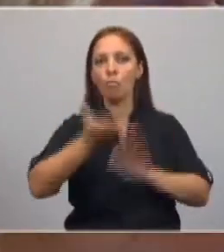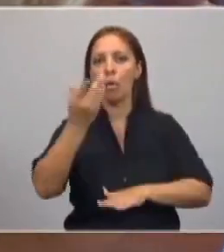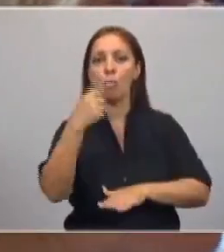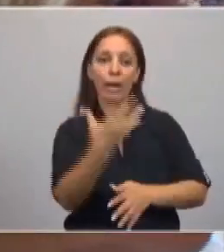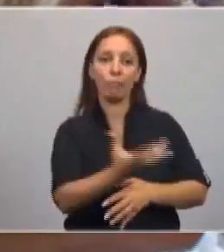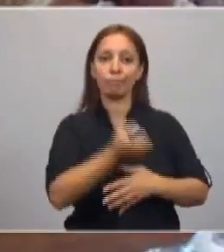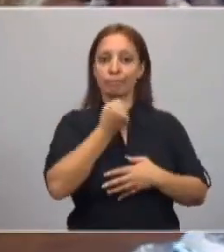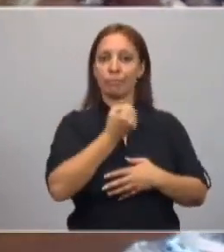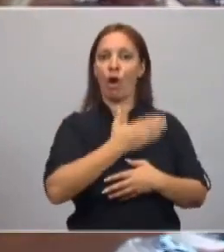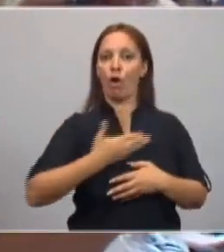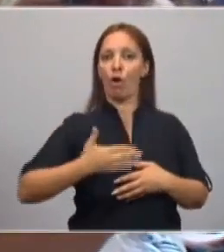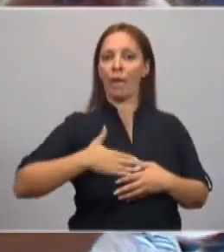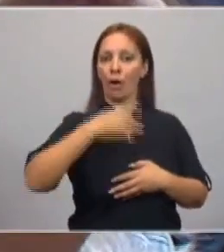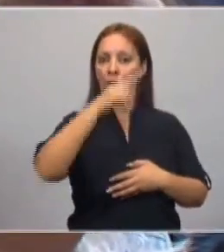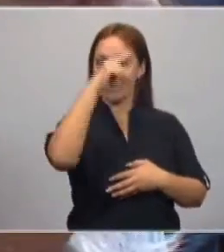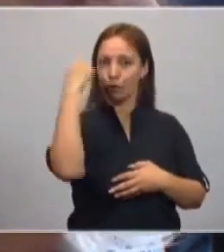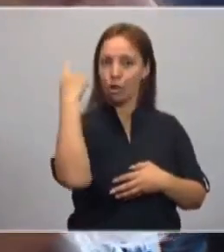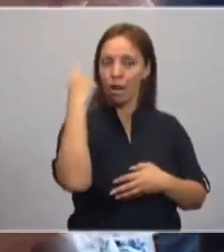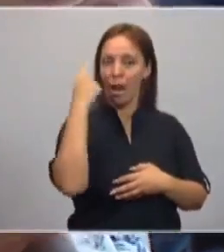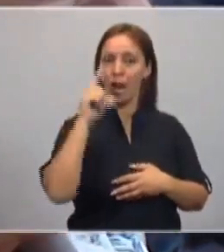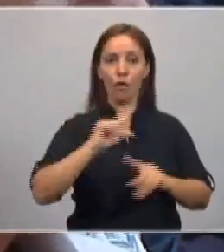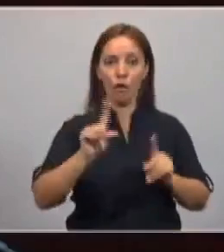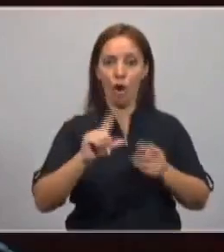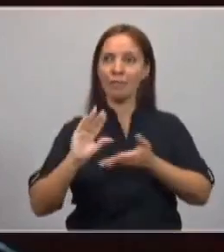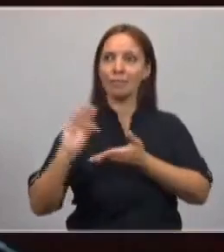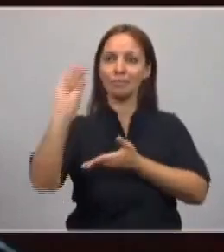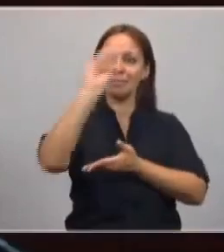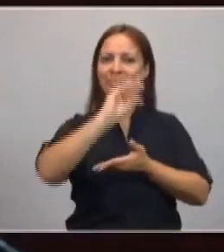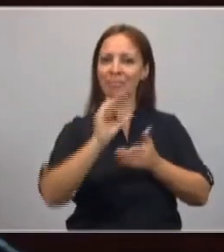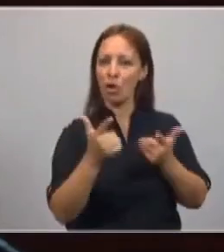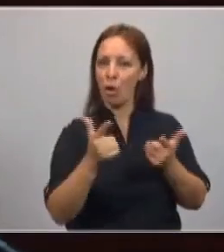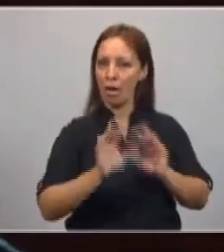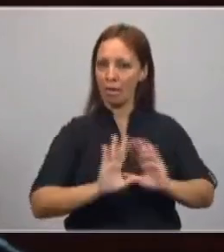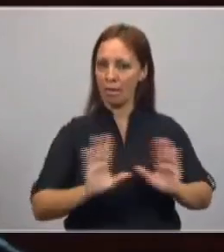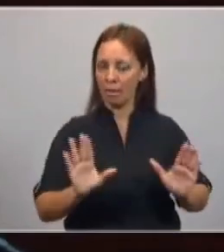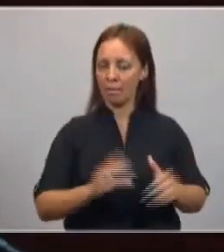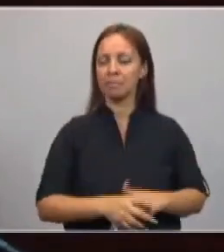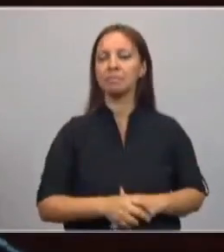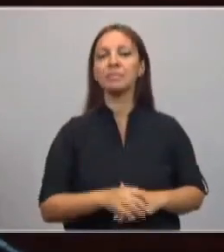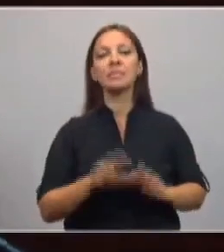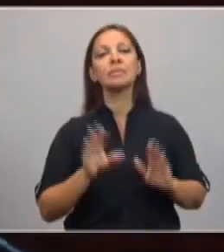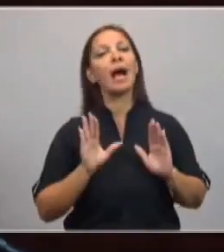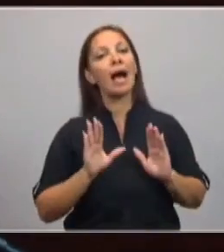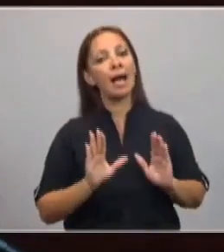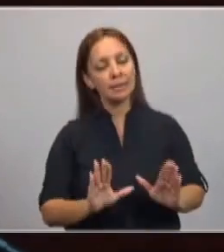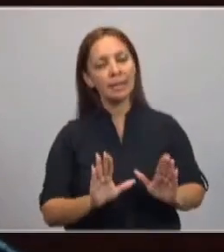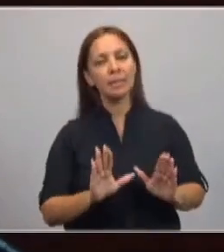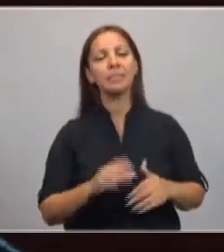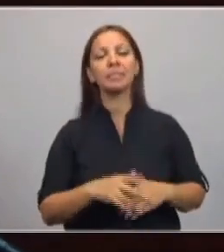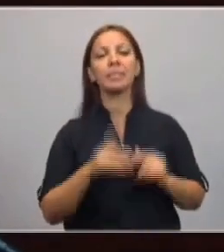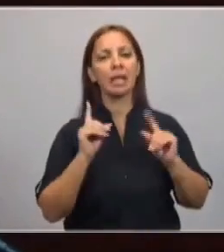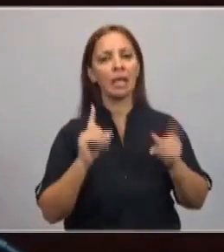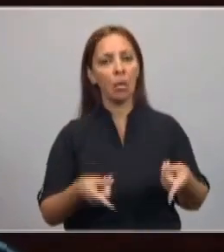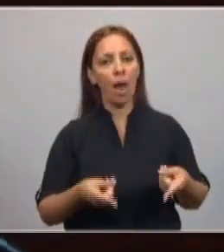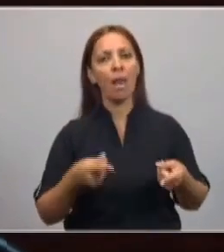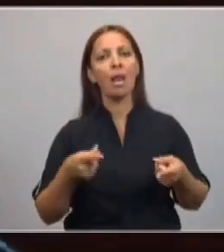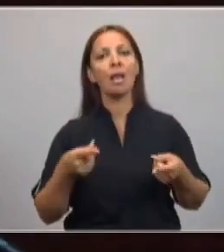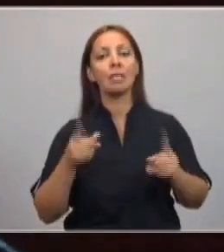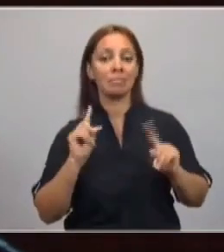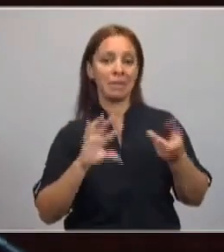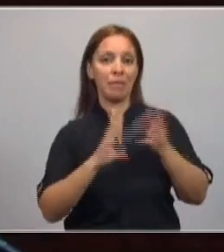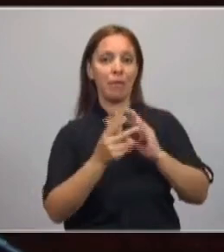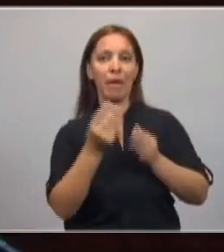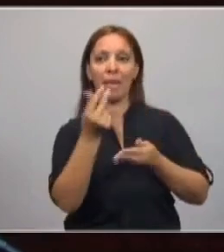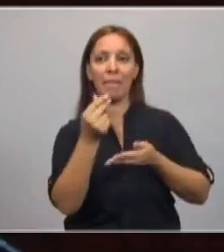gobierno nacional y no se distribuye entre las provincias argentinas. Así, más allá de los recortes de partida que realizó